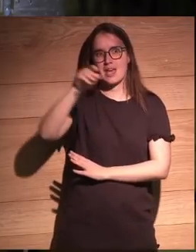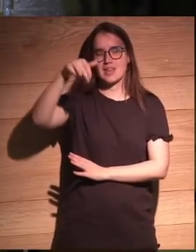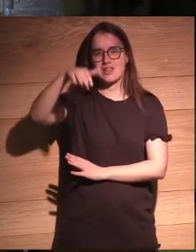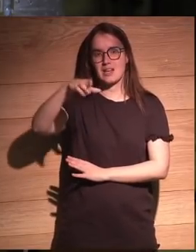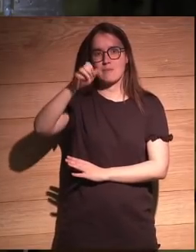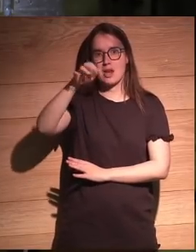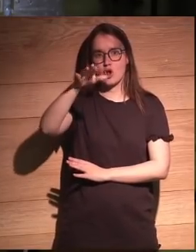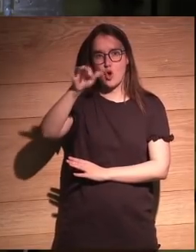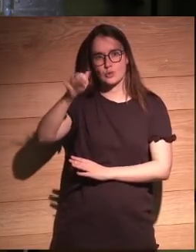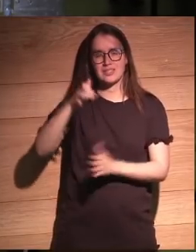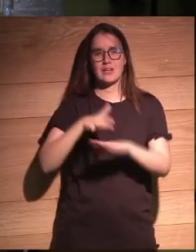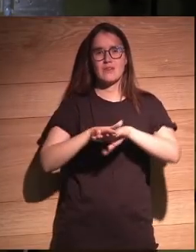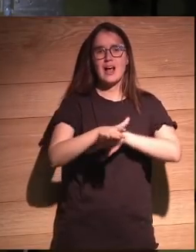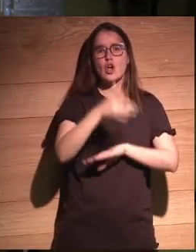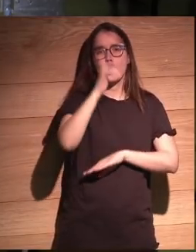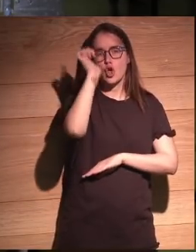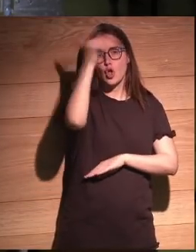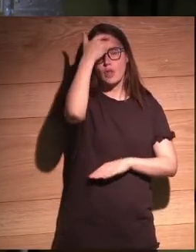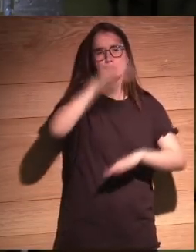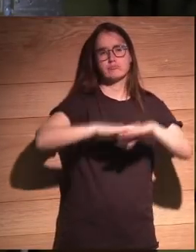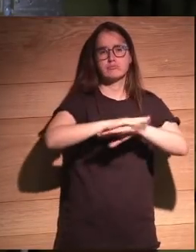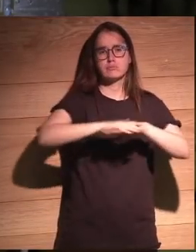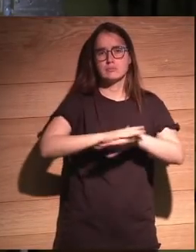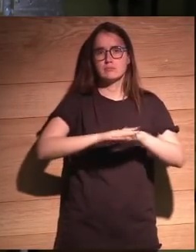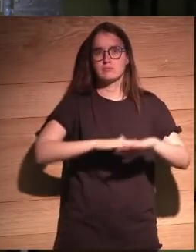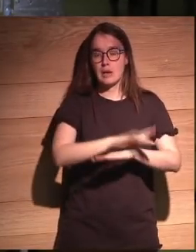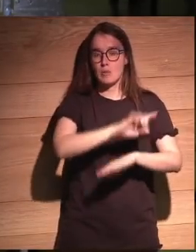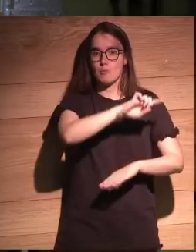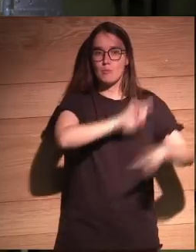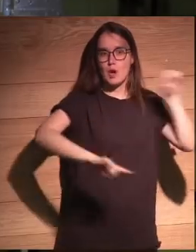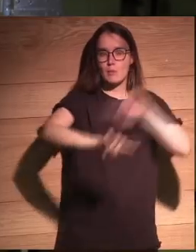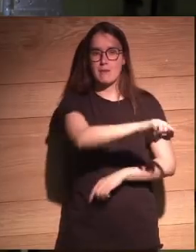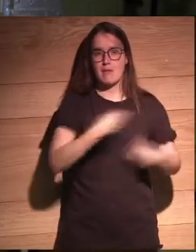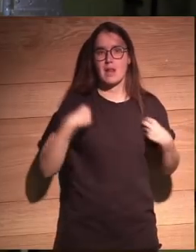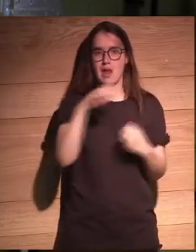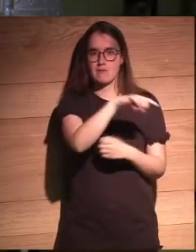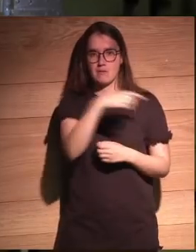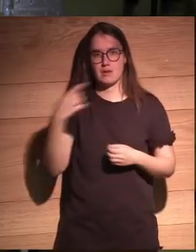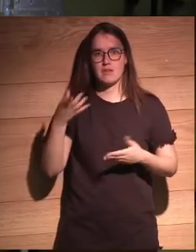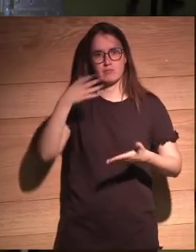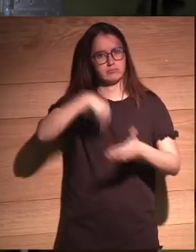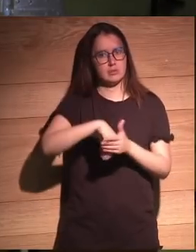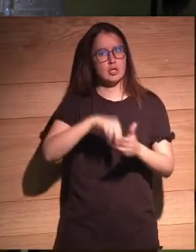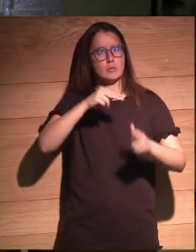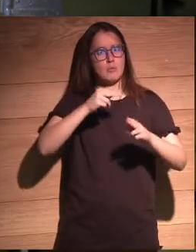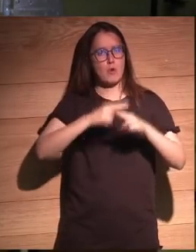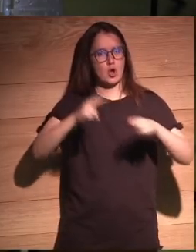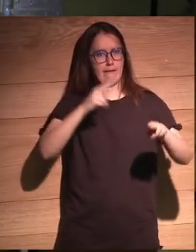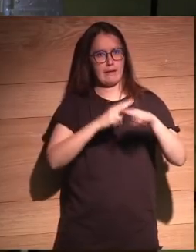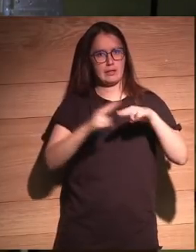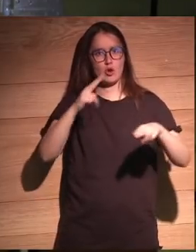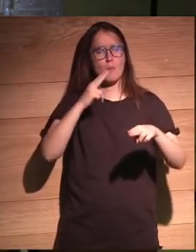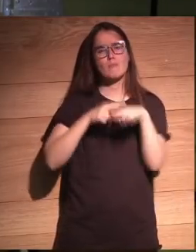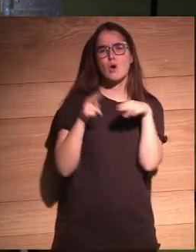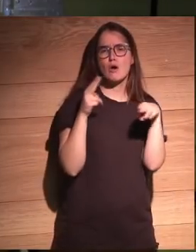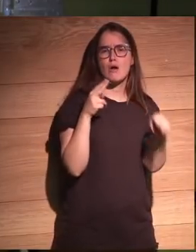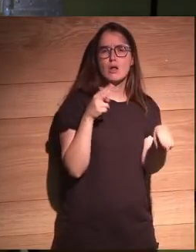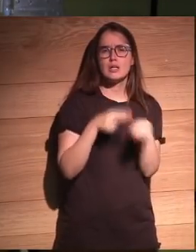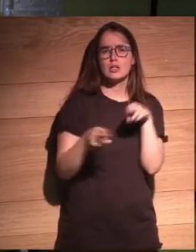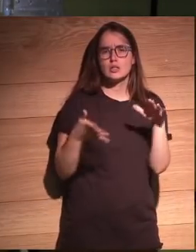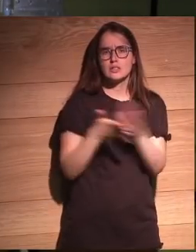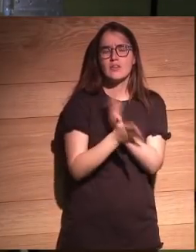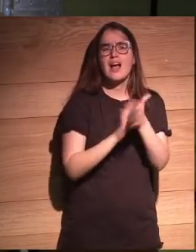conceptos fundamentales que permiten insertar el problema de la vivienda en su auténtica dimensión política. Una dimensión política que